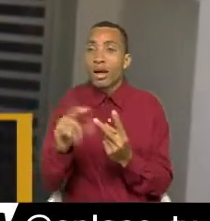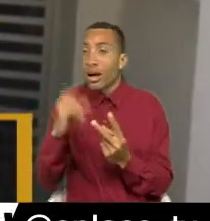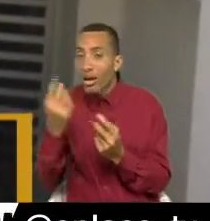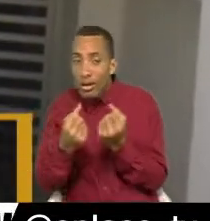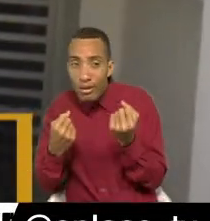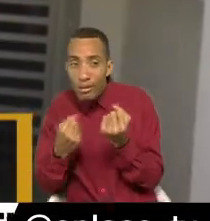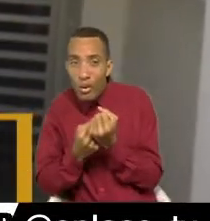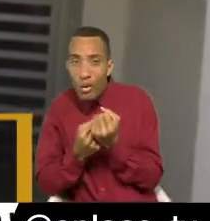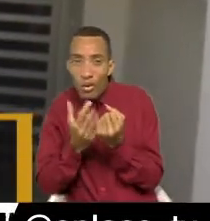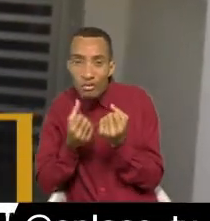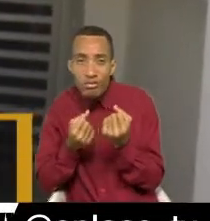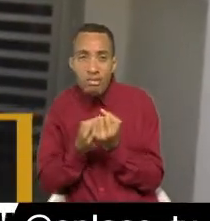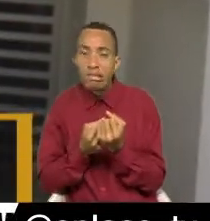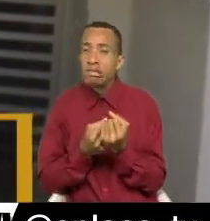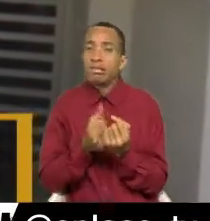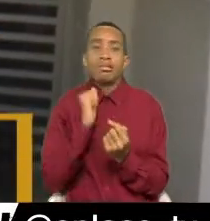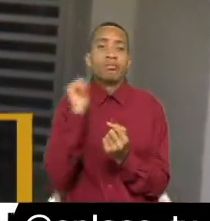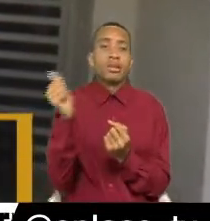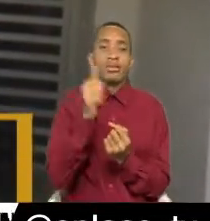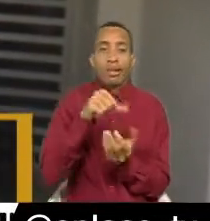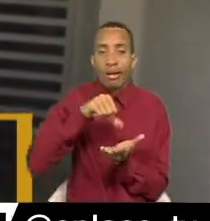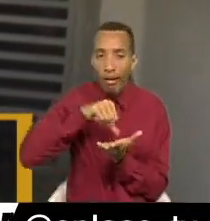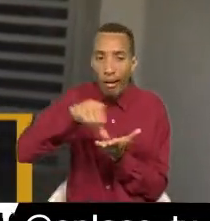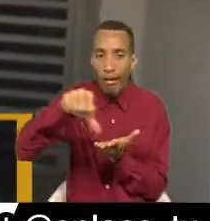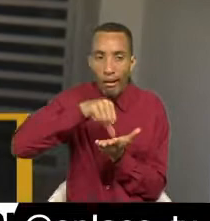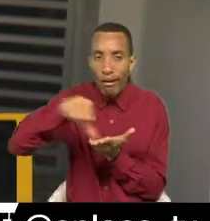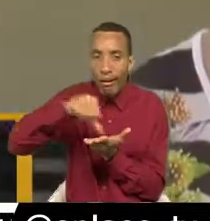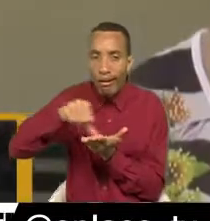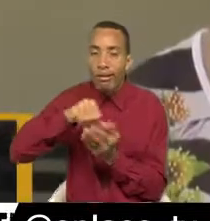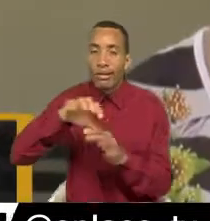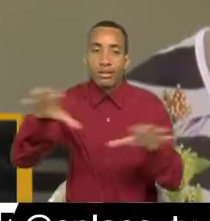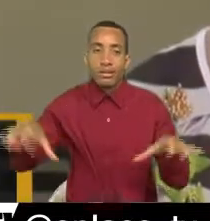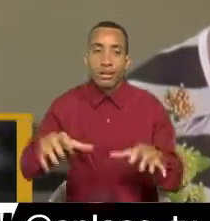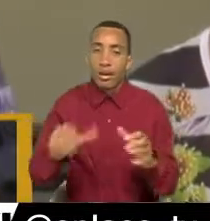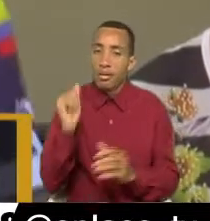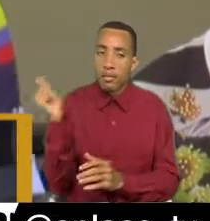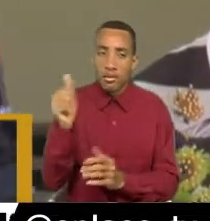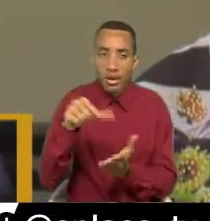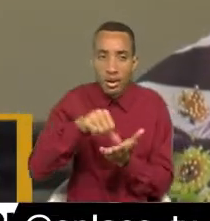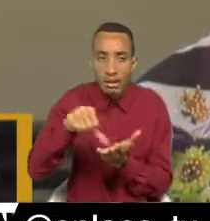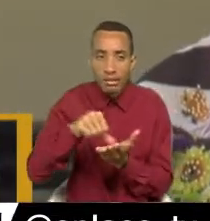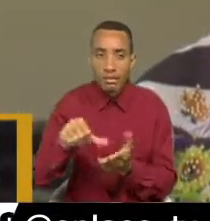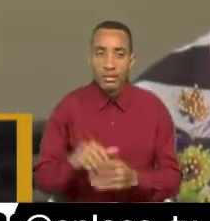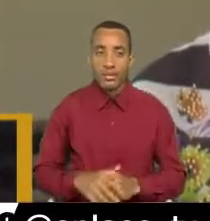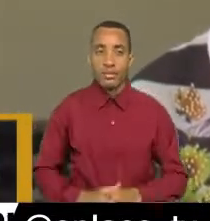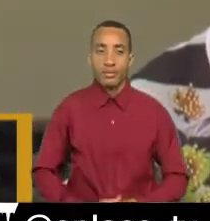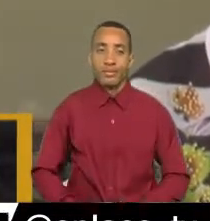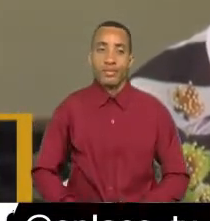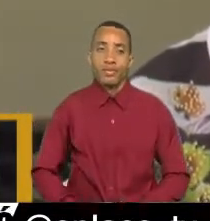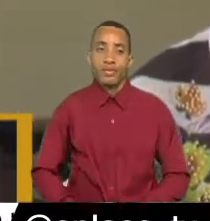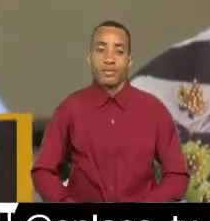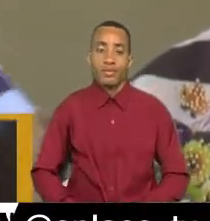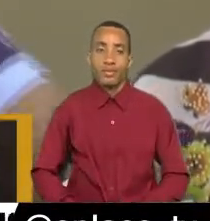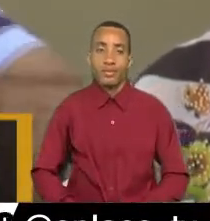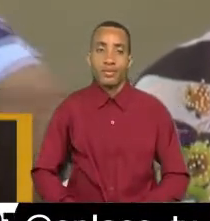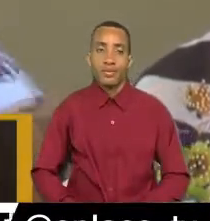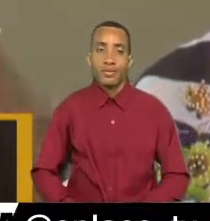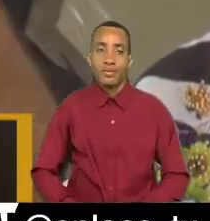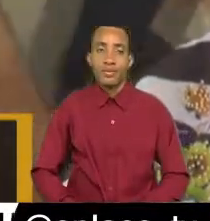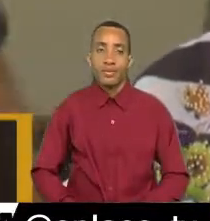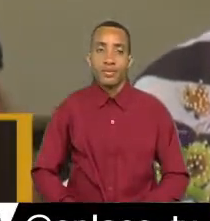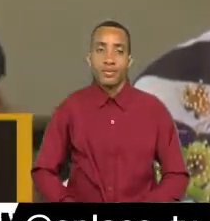patrocinador y deben suplir todos los gastos que el evento requiere. Pues, ¿qué estamos solicitando nosotros aquí